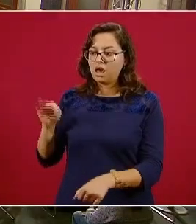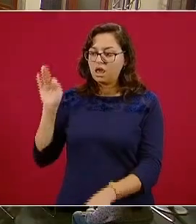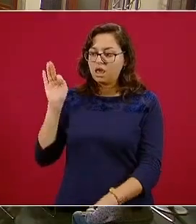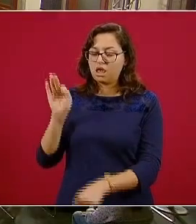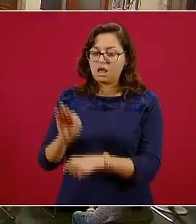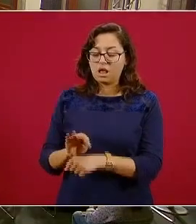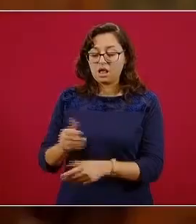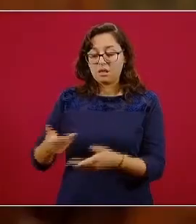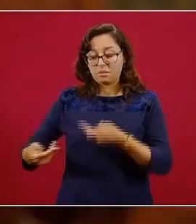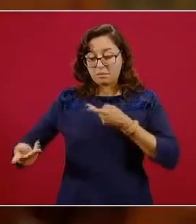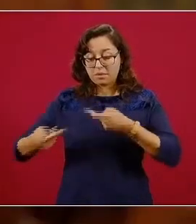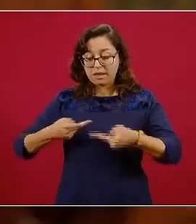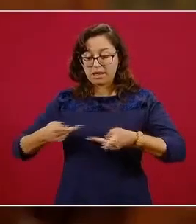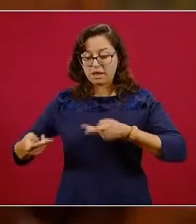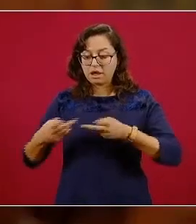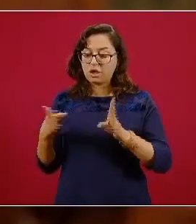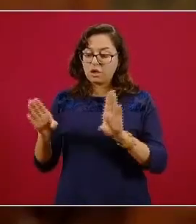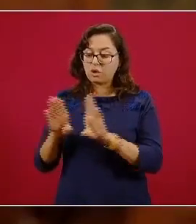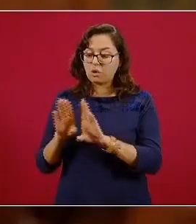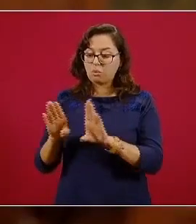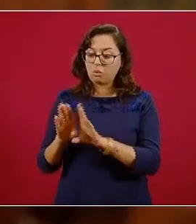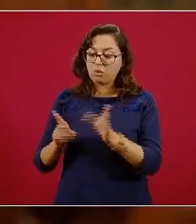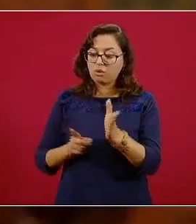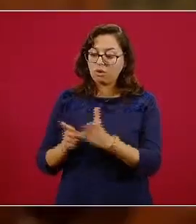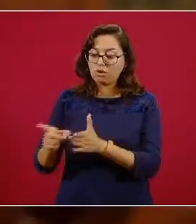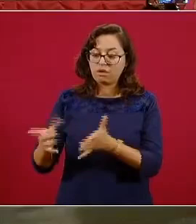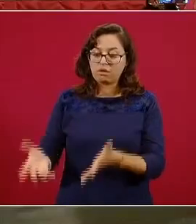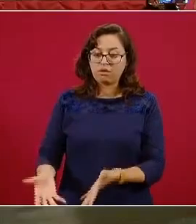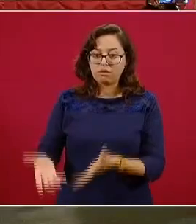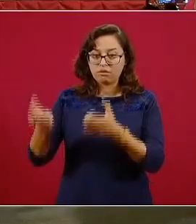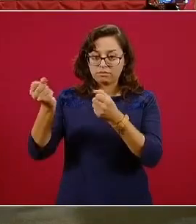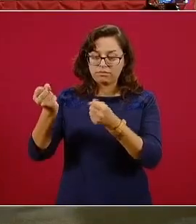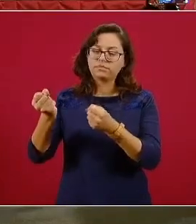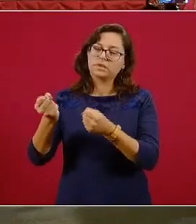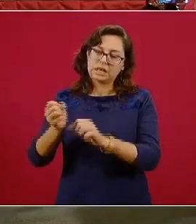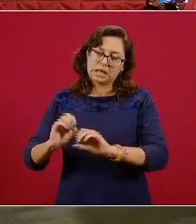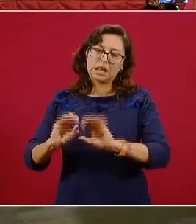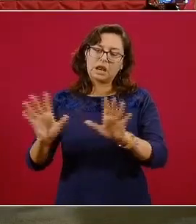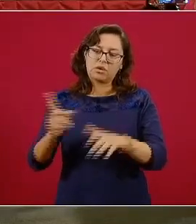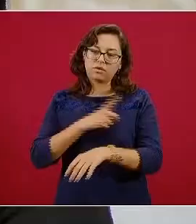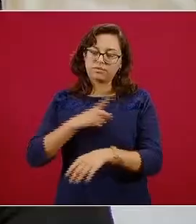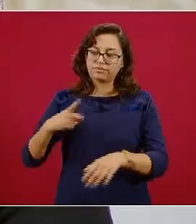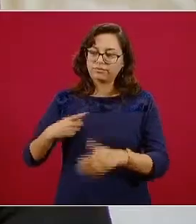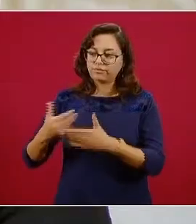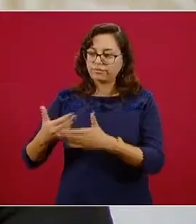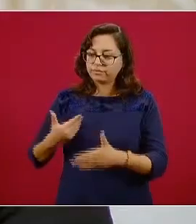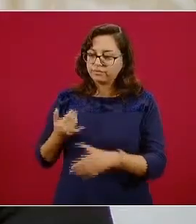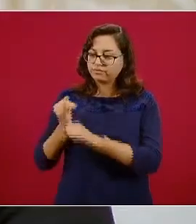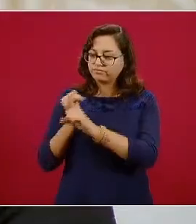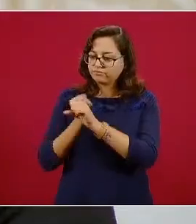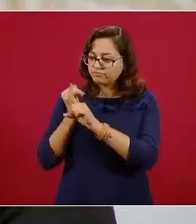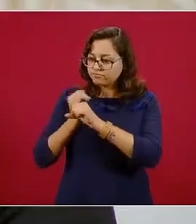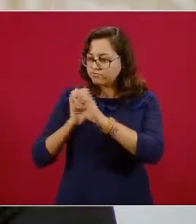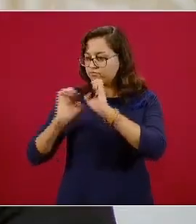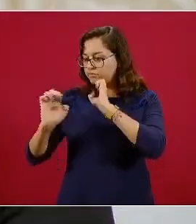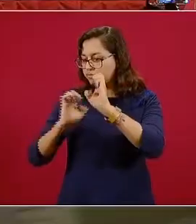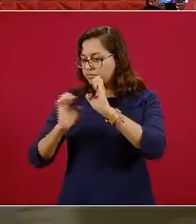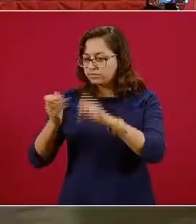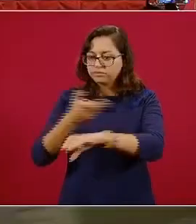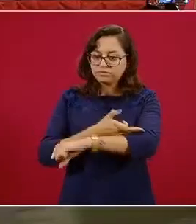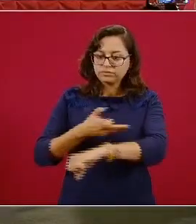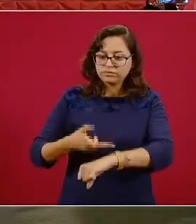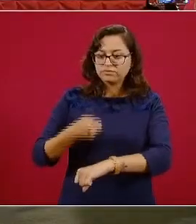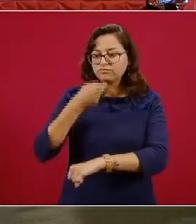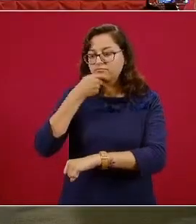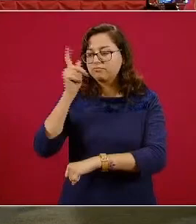restitución de derechos que proviene del análisis de la información obtenida en entrevistas con la familia, con las niñas, con los niños o